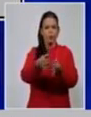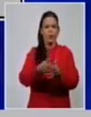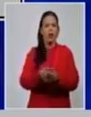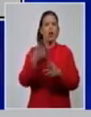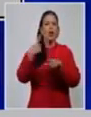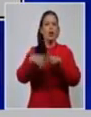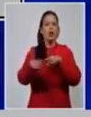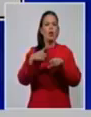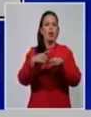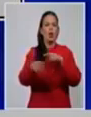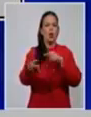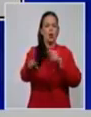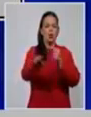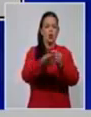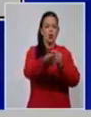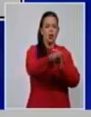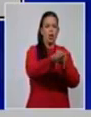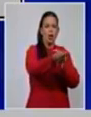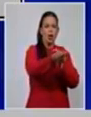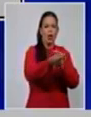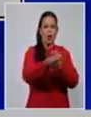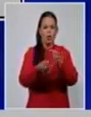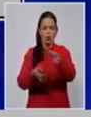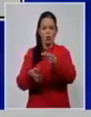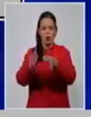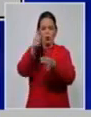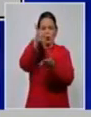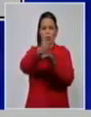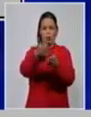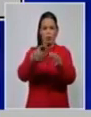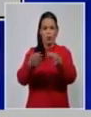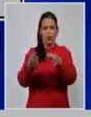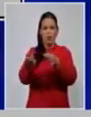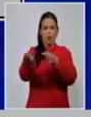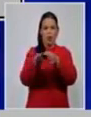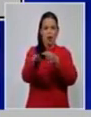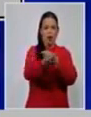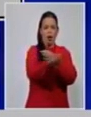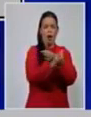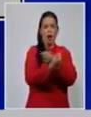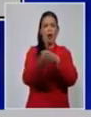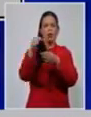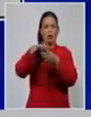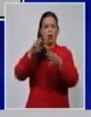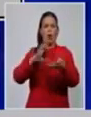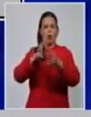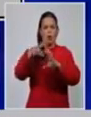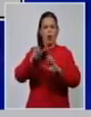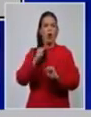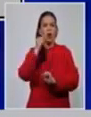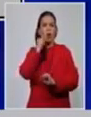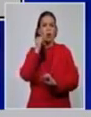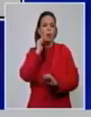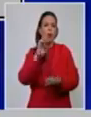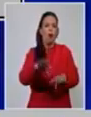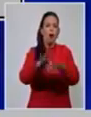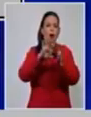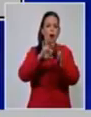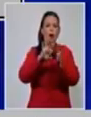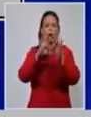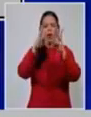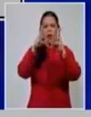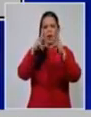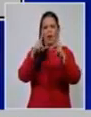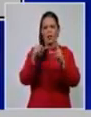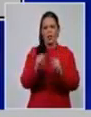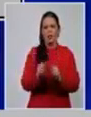y los territorios fronterizos presentan la mayor complejidad, y los municipios más complejos en cuanto al número de casos,